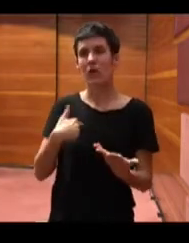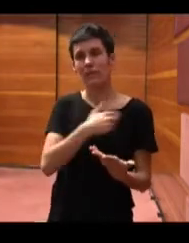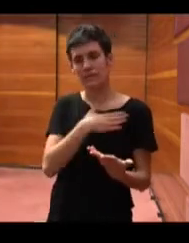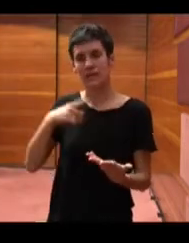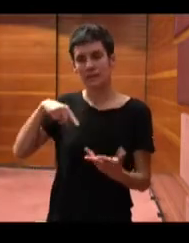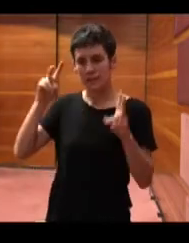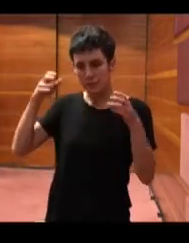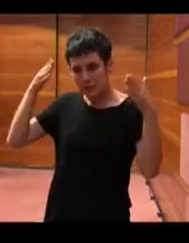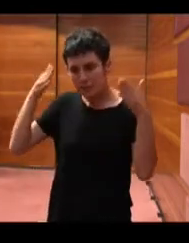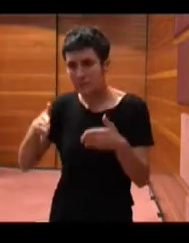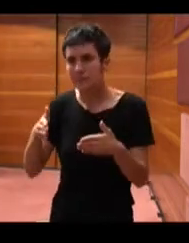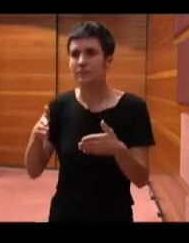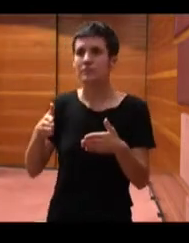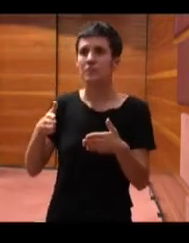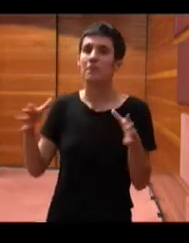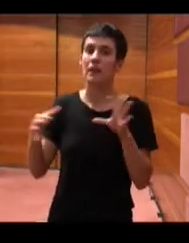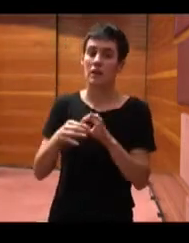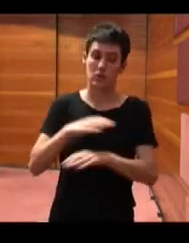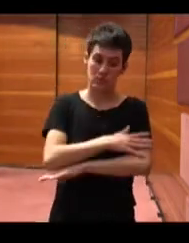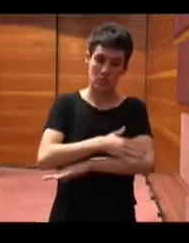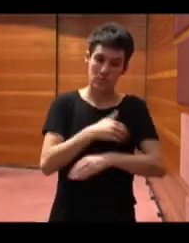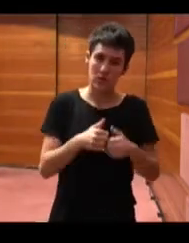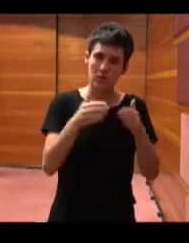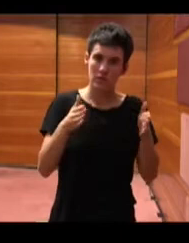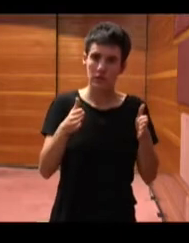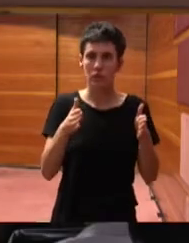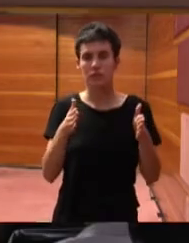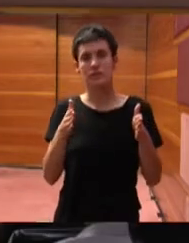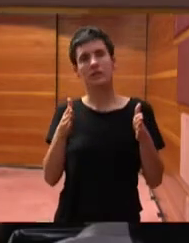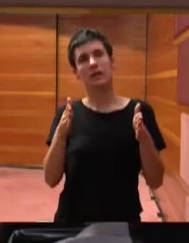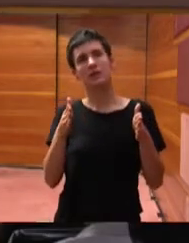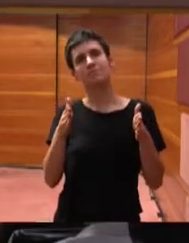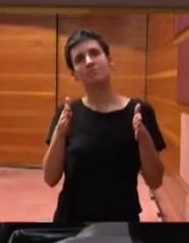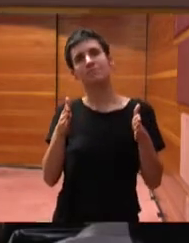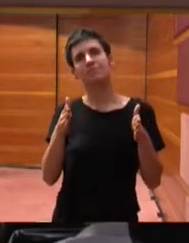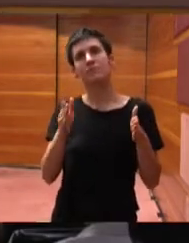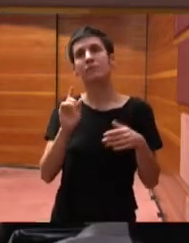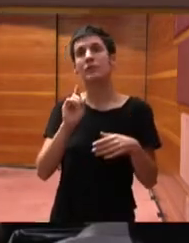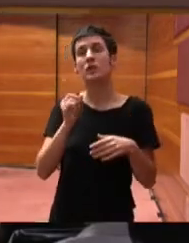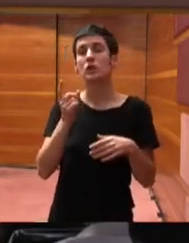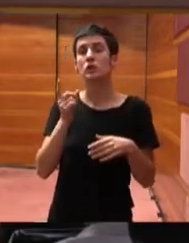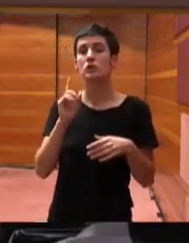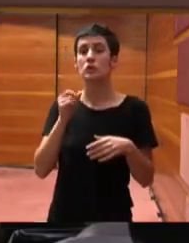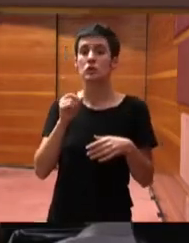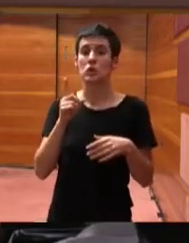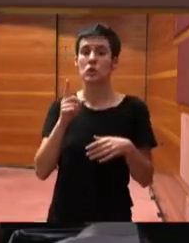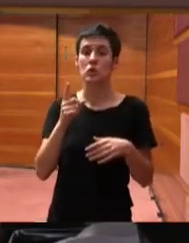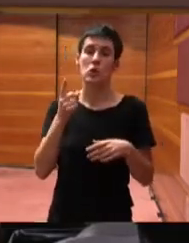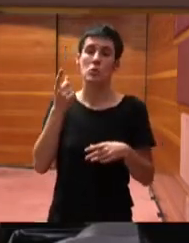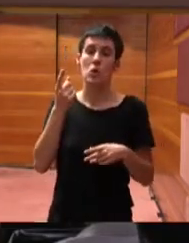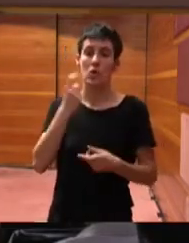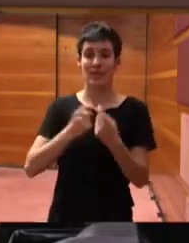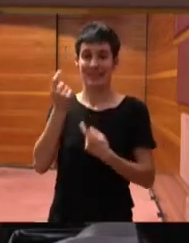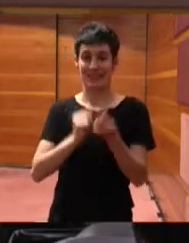hincapié, y es con el que unimos más con gobierno abierto, y es que el mero hecho de fortalecer los lazos comunitarios en una